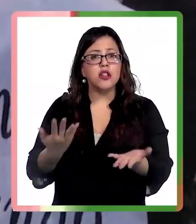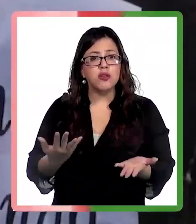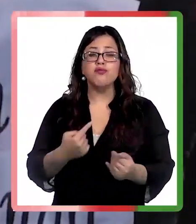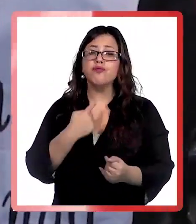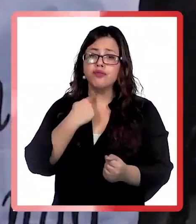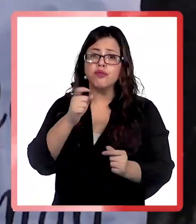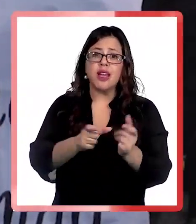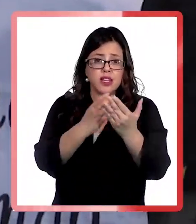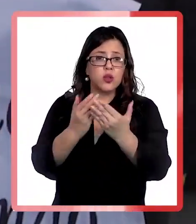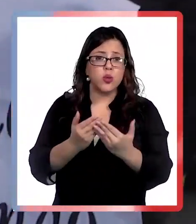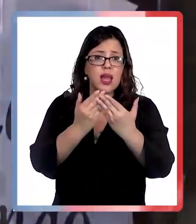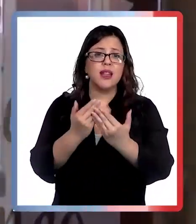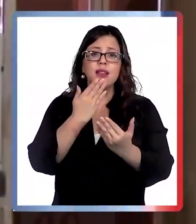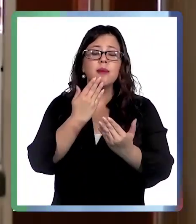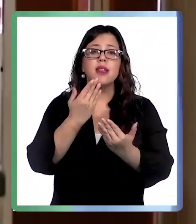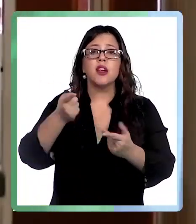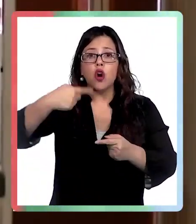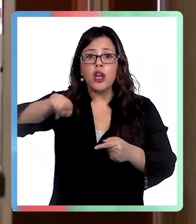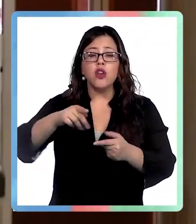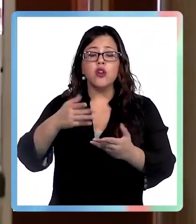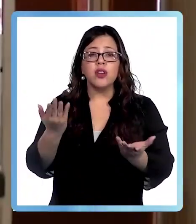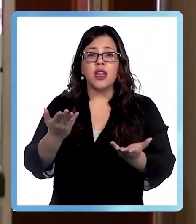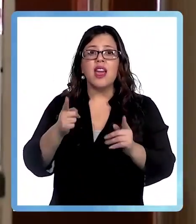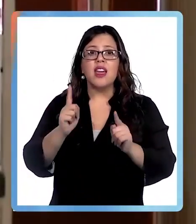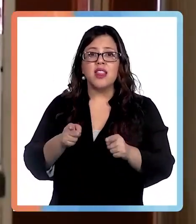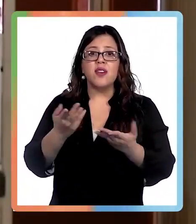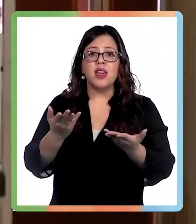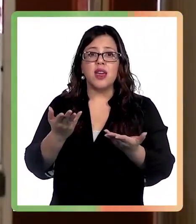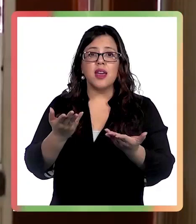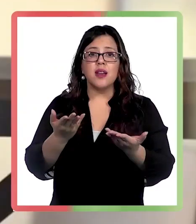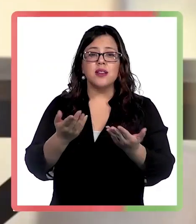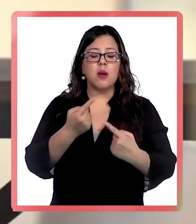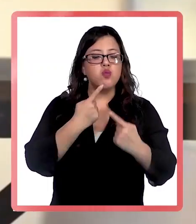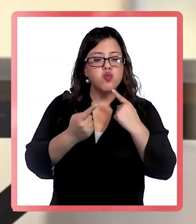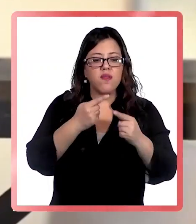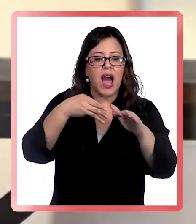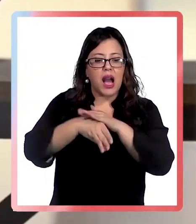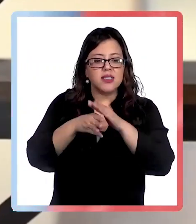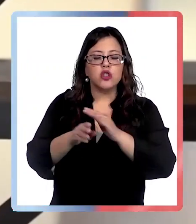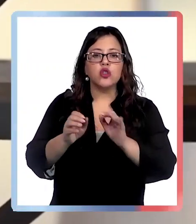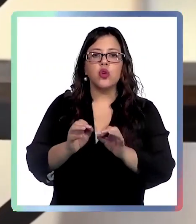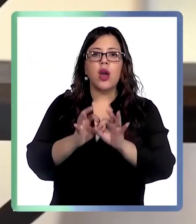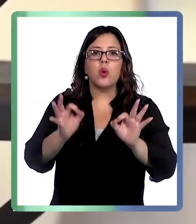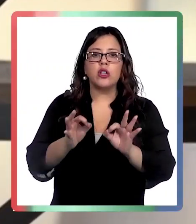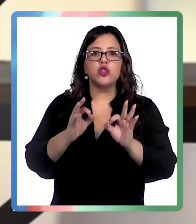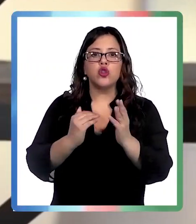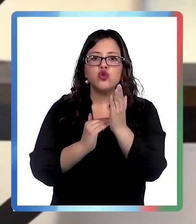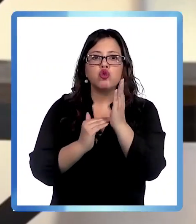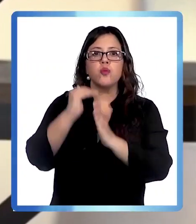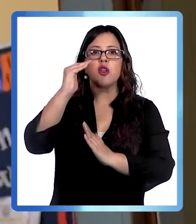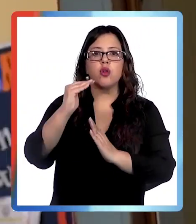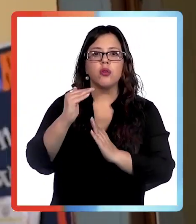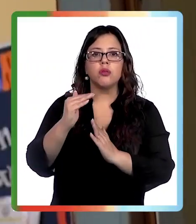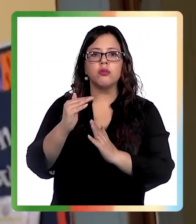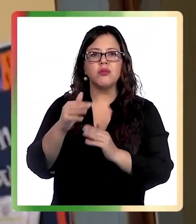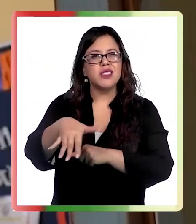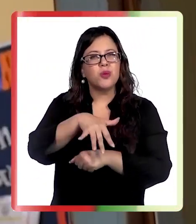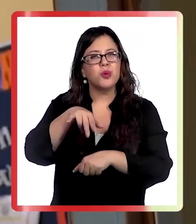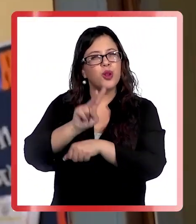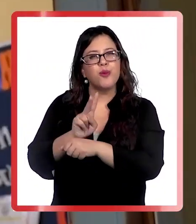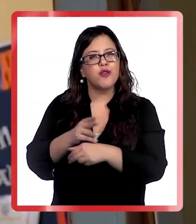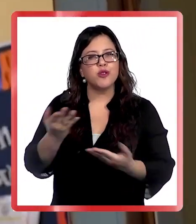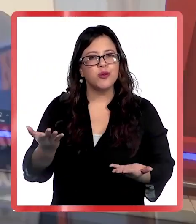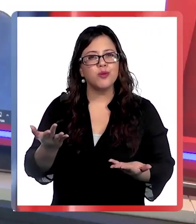con esto? Los estudiantes, sobre todo aquellos que tienen que rendir, por ejemplo, la prueba de acceso a la educación superior. ¿Y en qué situación están los profesores